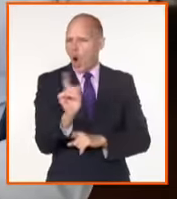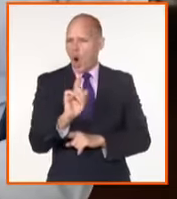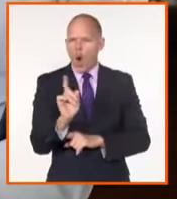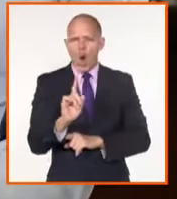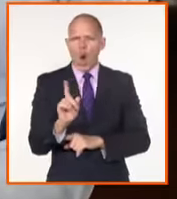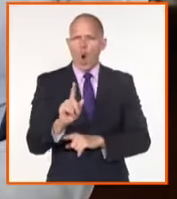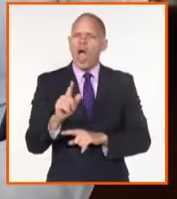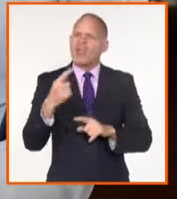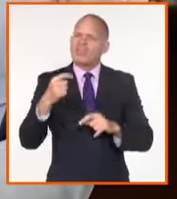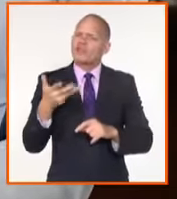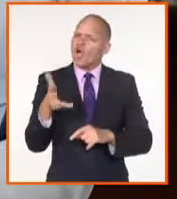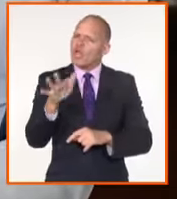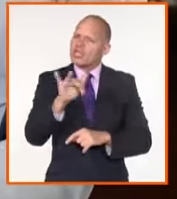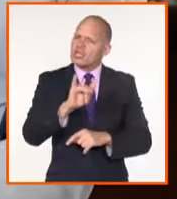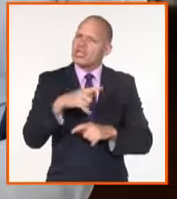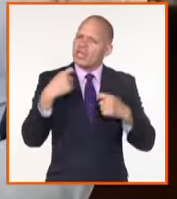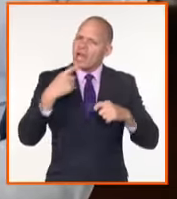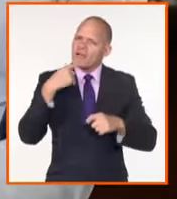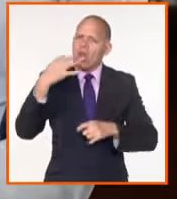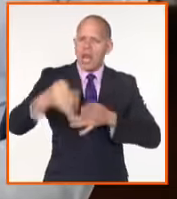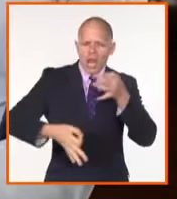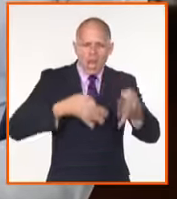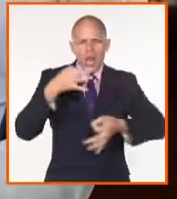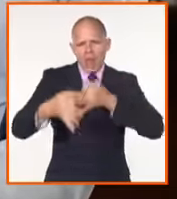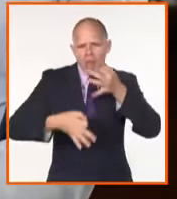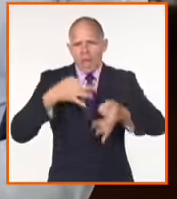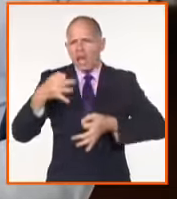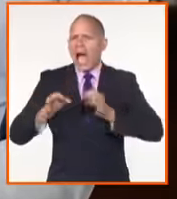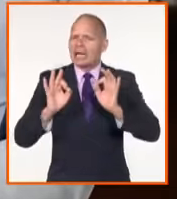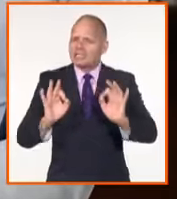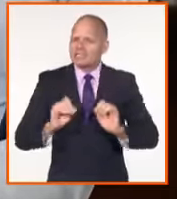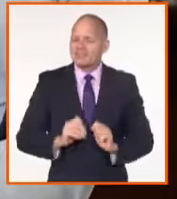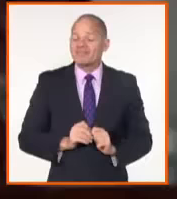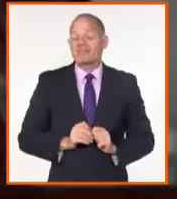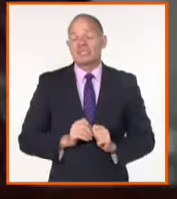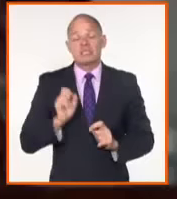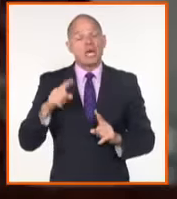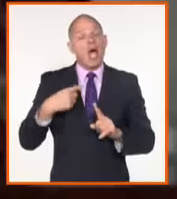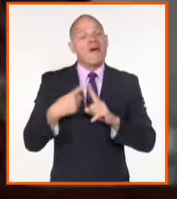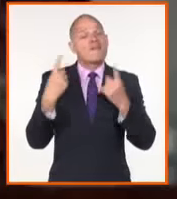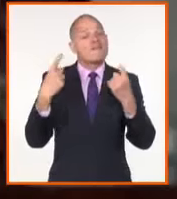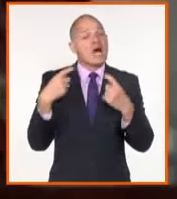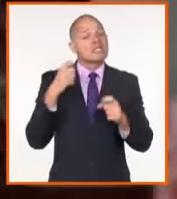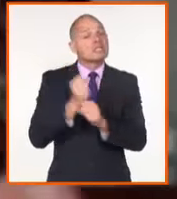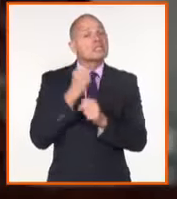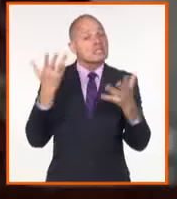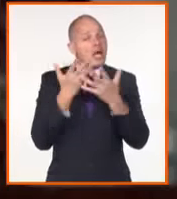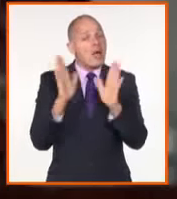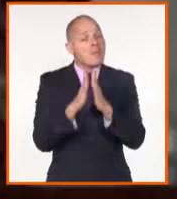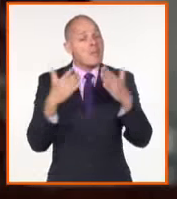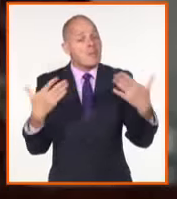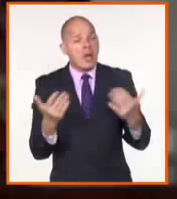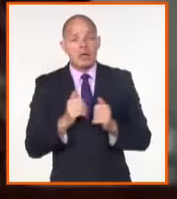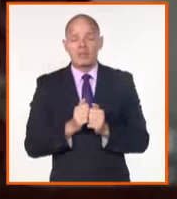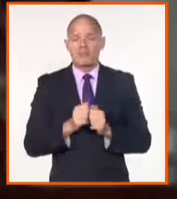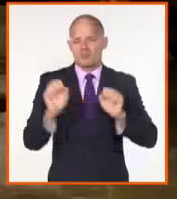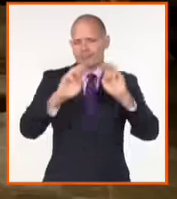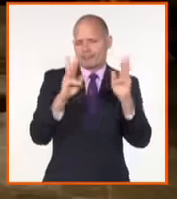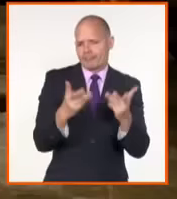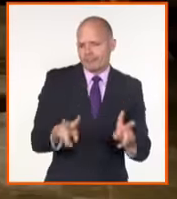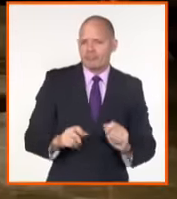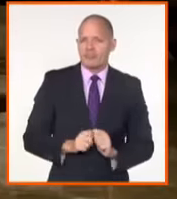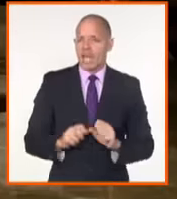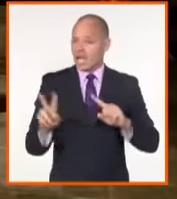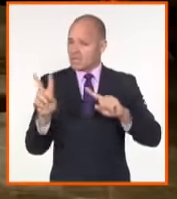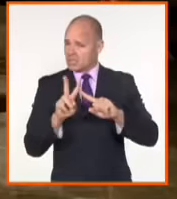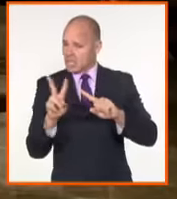cotidianamente. También yo creo que hay una responsabilidad de los medios de comunicación, de los medios de prensa, lo tienen que hacer con una maestría, lo tienen que hacer